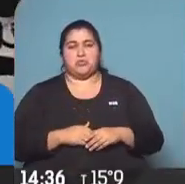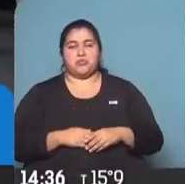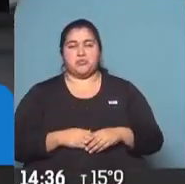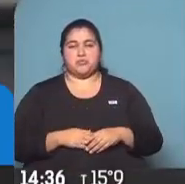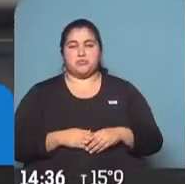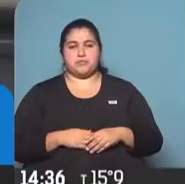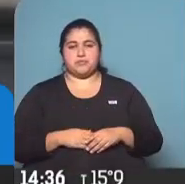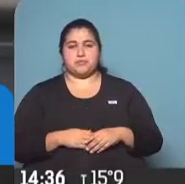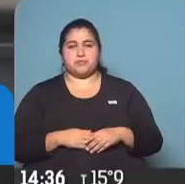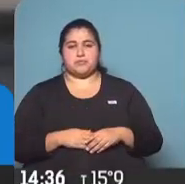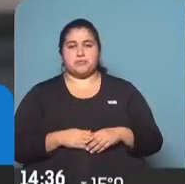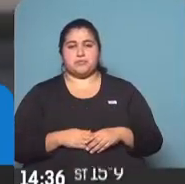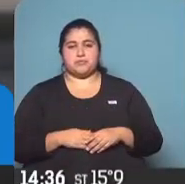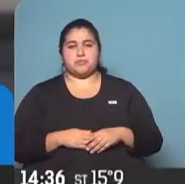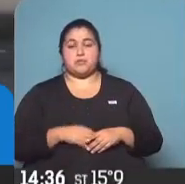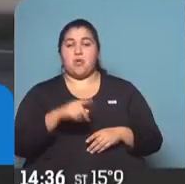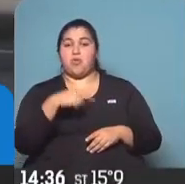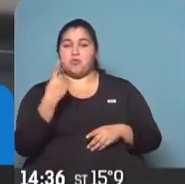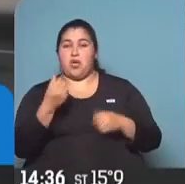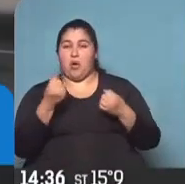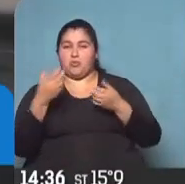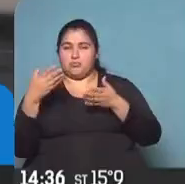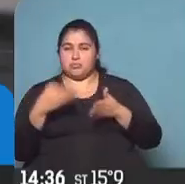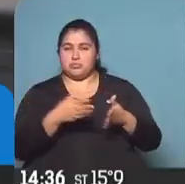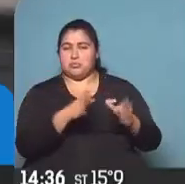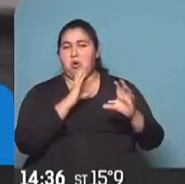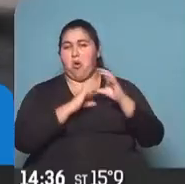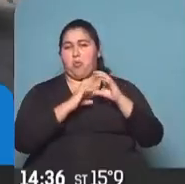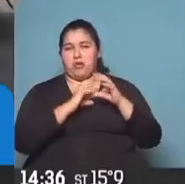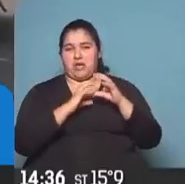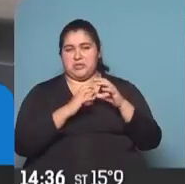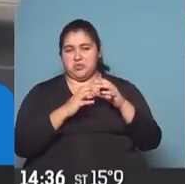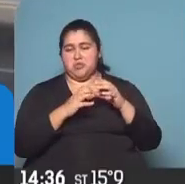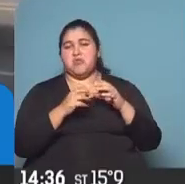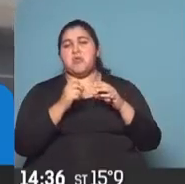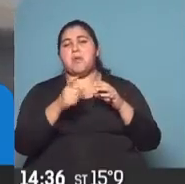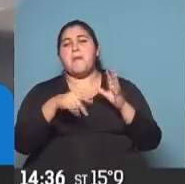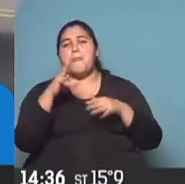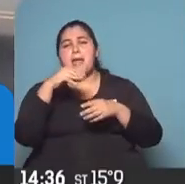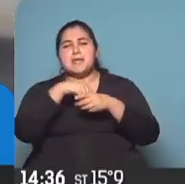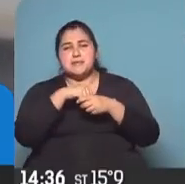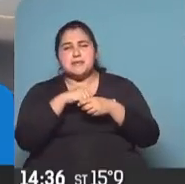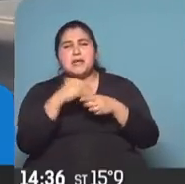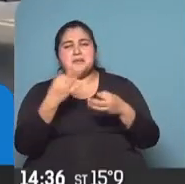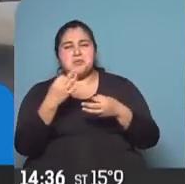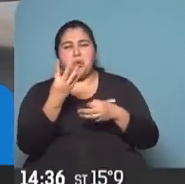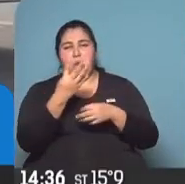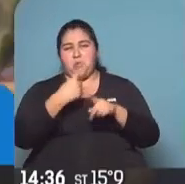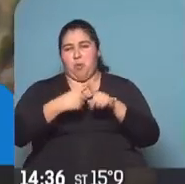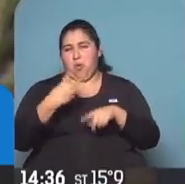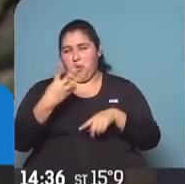observamos a continuación la pasada y dos unidades de comunicaciones móviles y está solidarios son camiones fotos 4x4